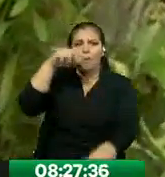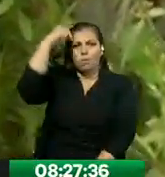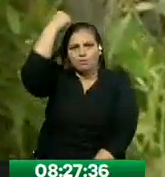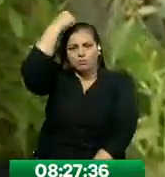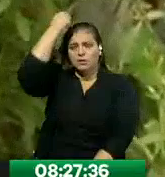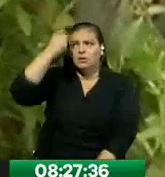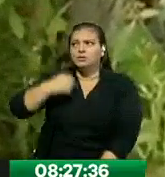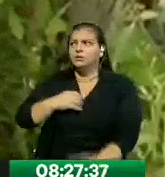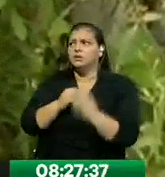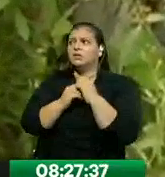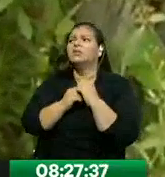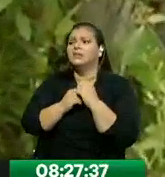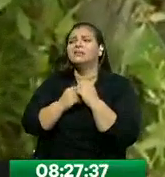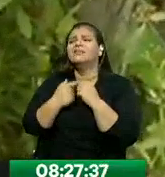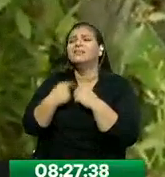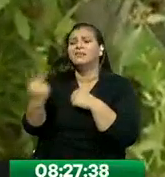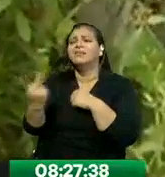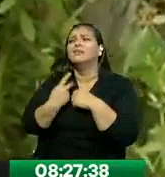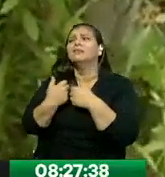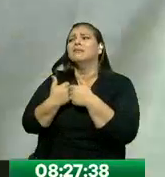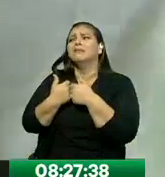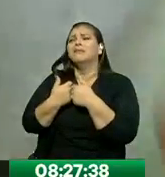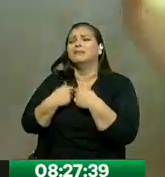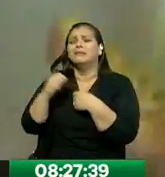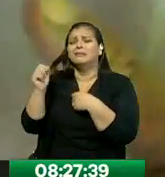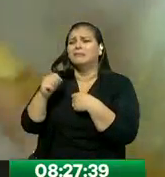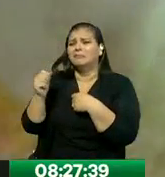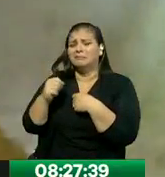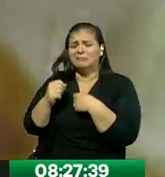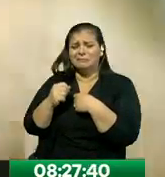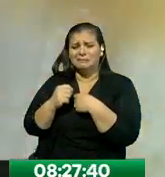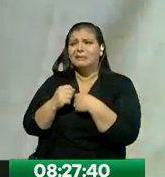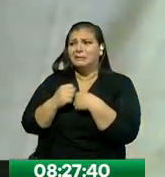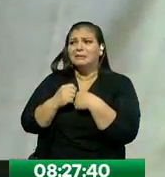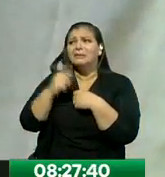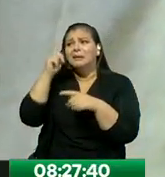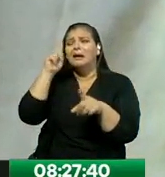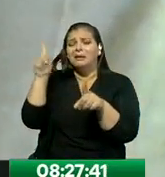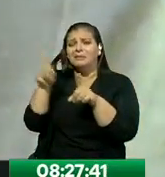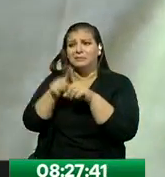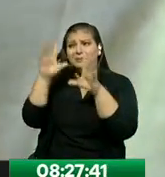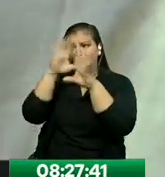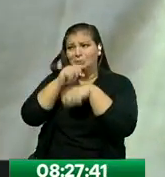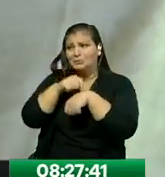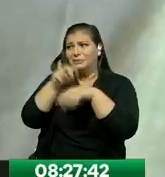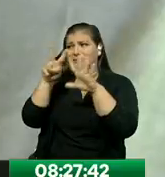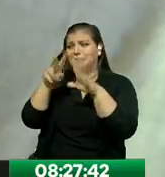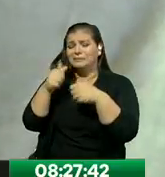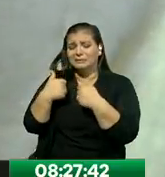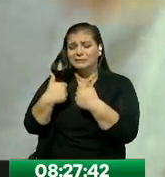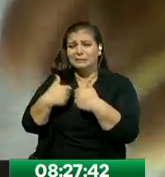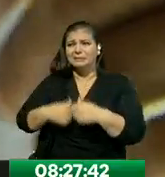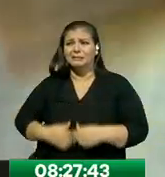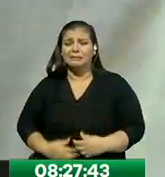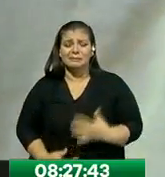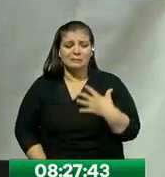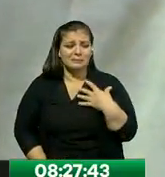de poder capturar a su agresor. La mandamos y la dejamos que se sentara a los